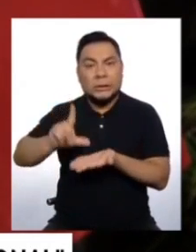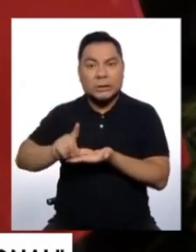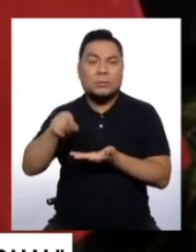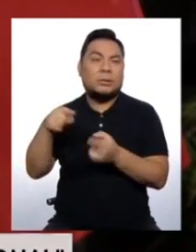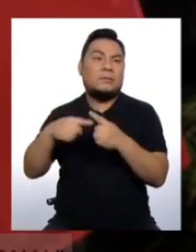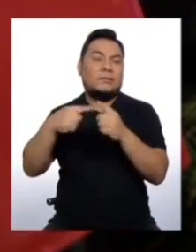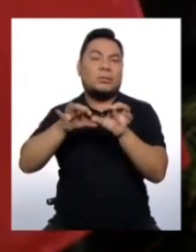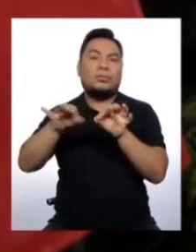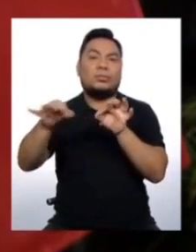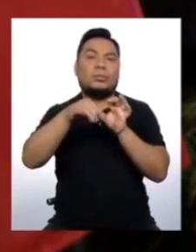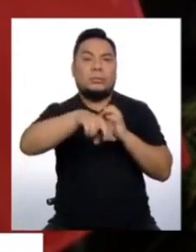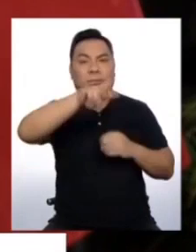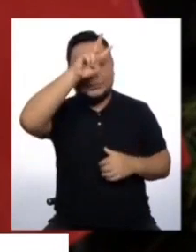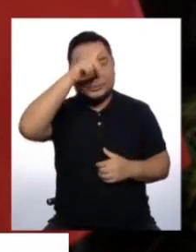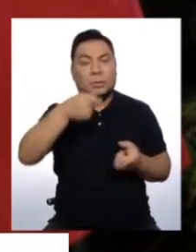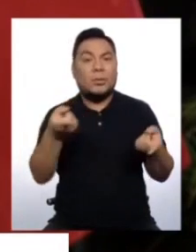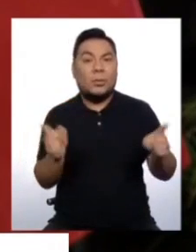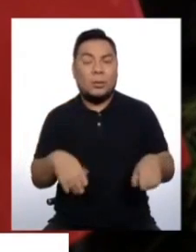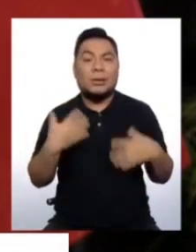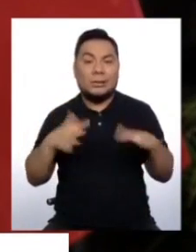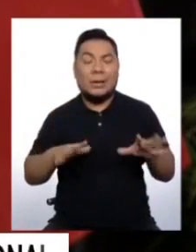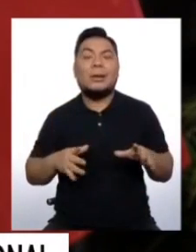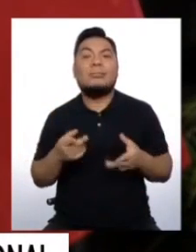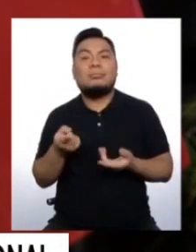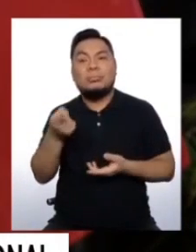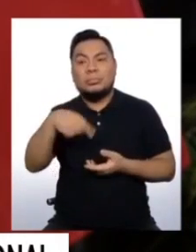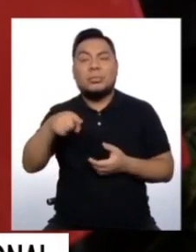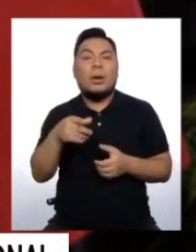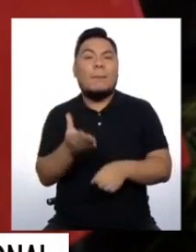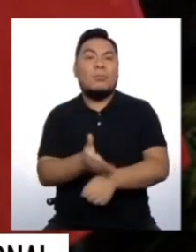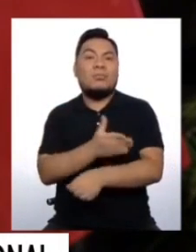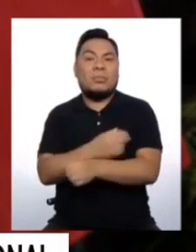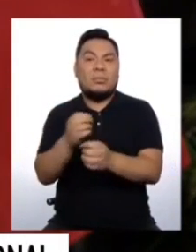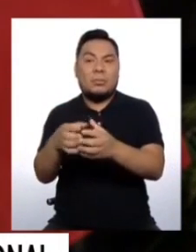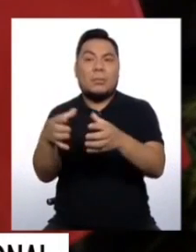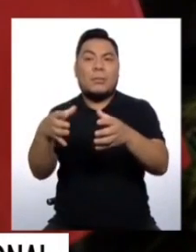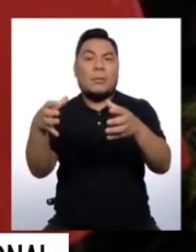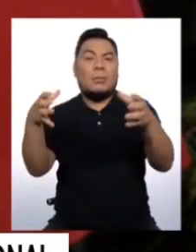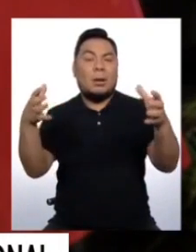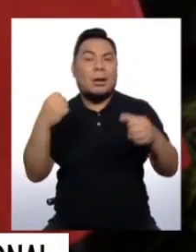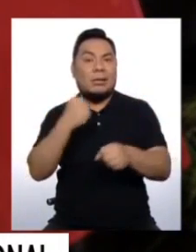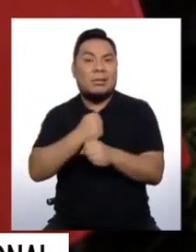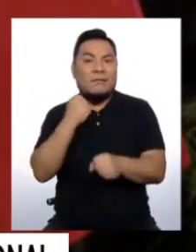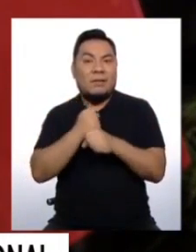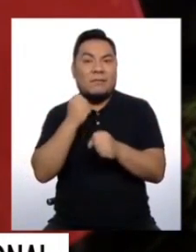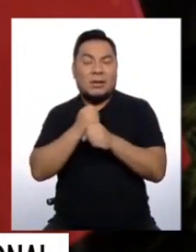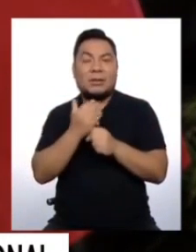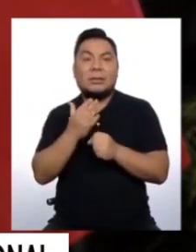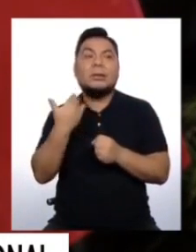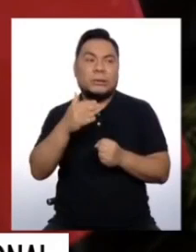Perú, para cuando se vaya incrementando poco a poco la fuerza laboral,